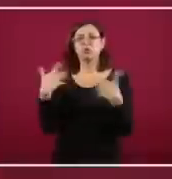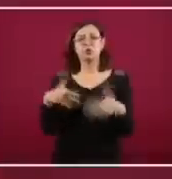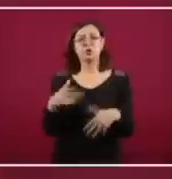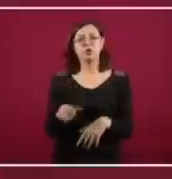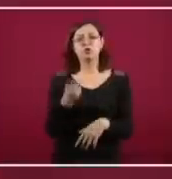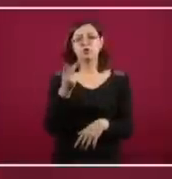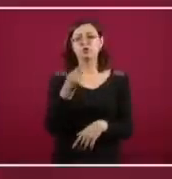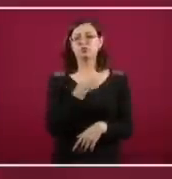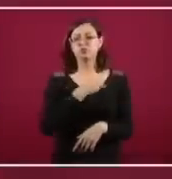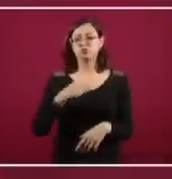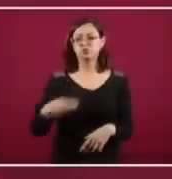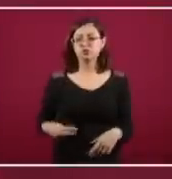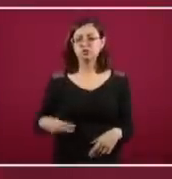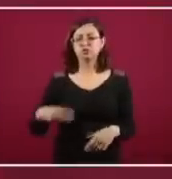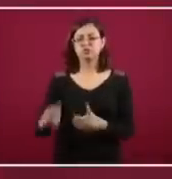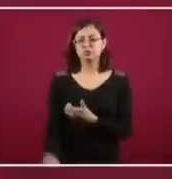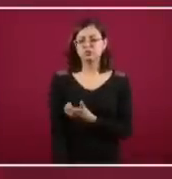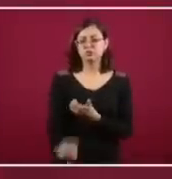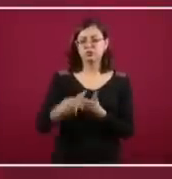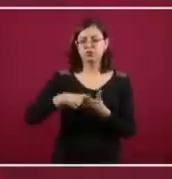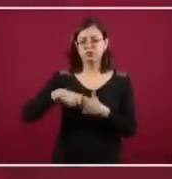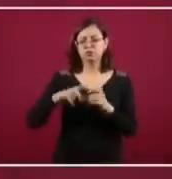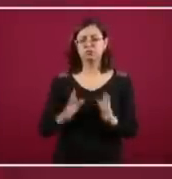que entran directamente al Buen Fin,